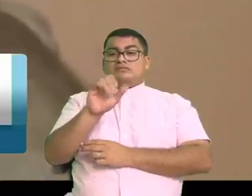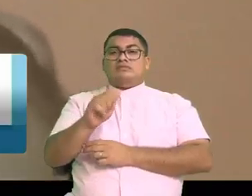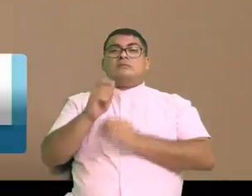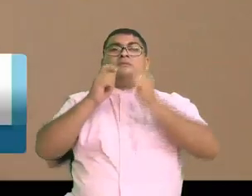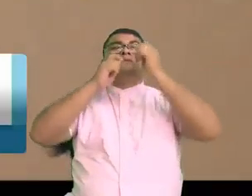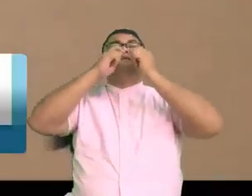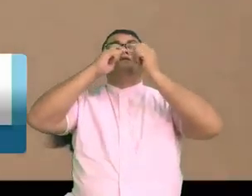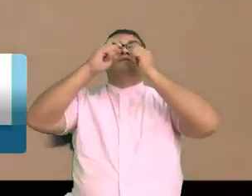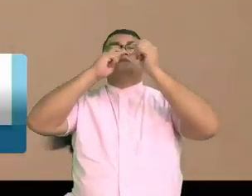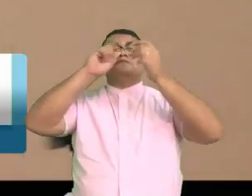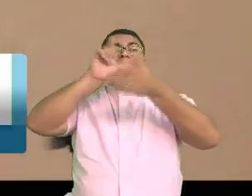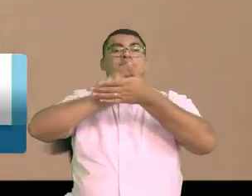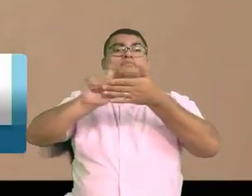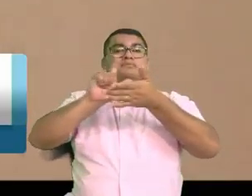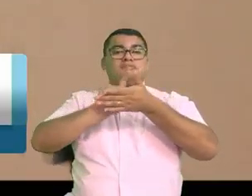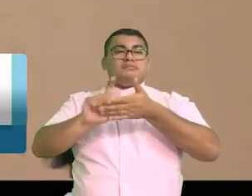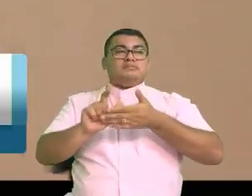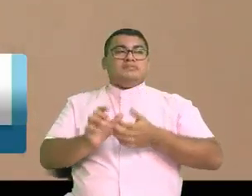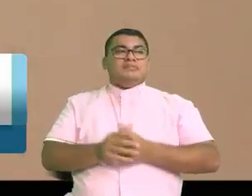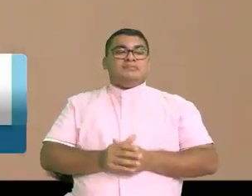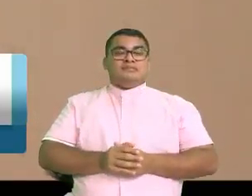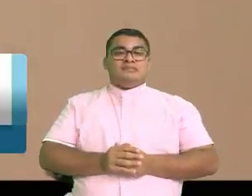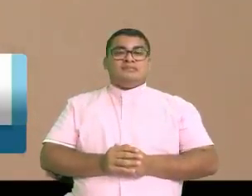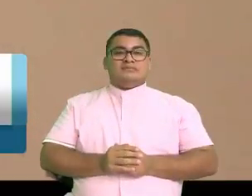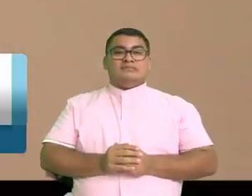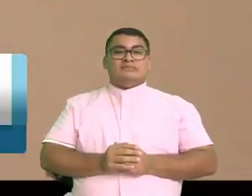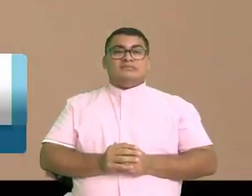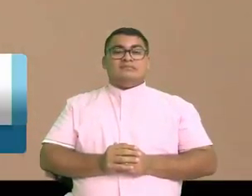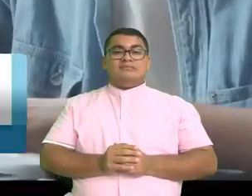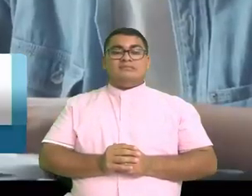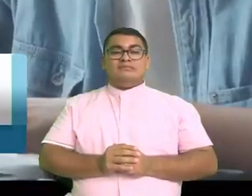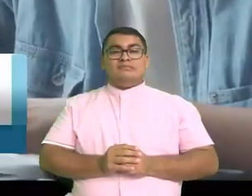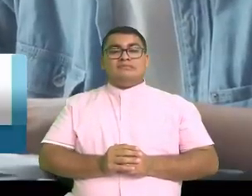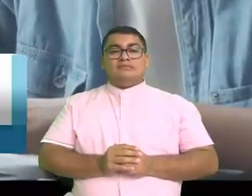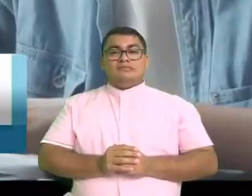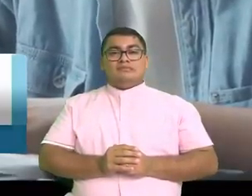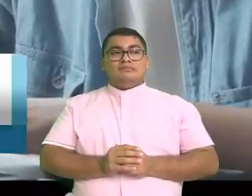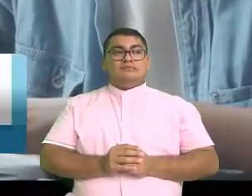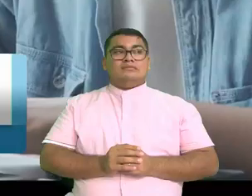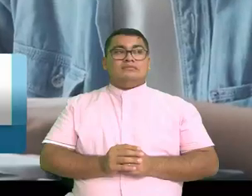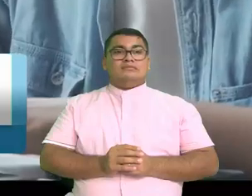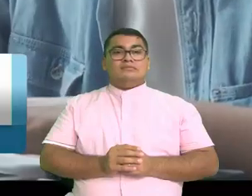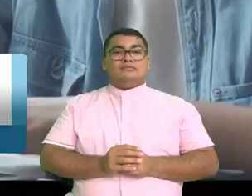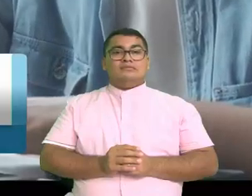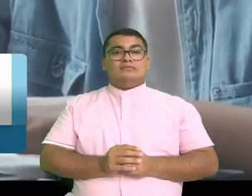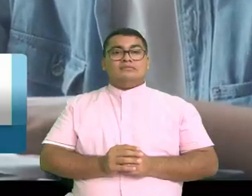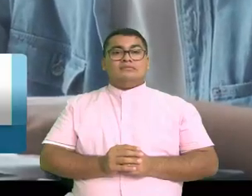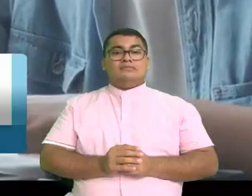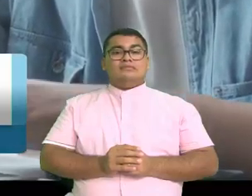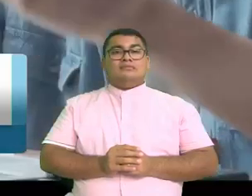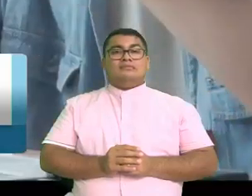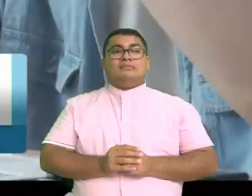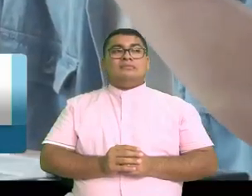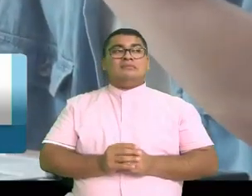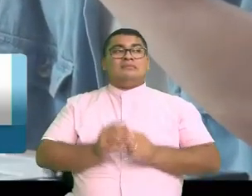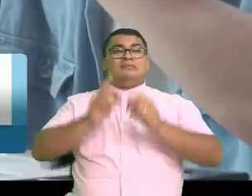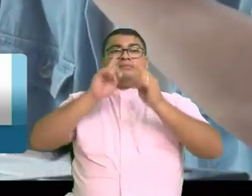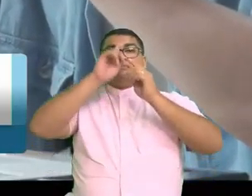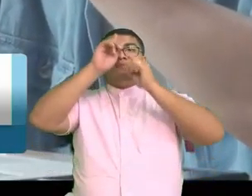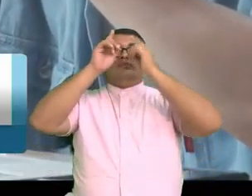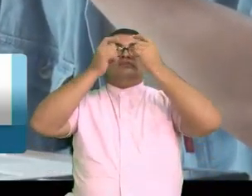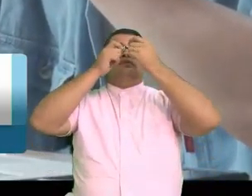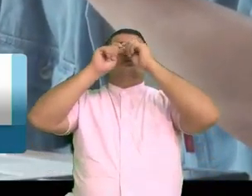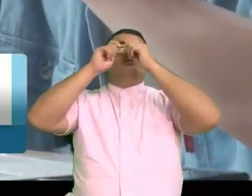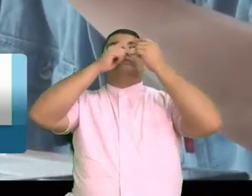¿ves? Que consiste en ampliar los ostium de los senos paranasales para que haya